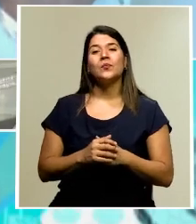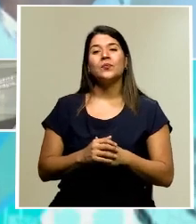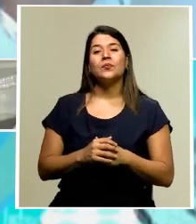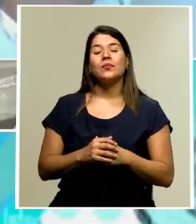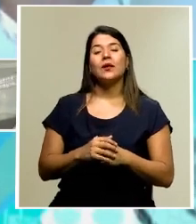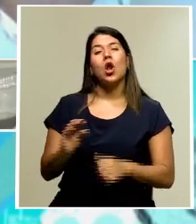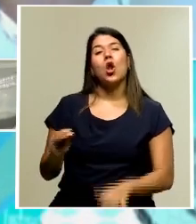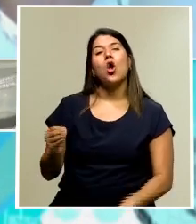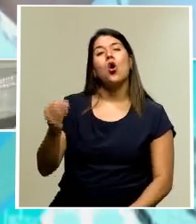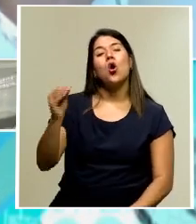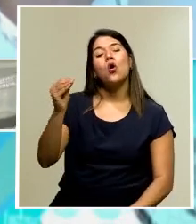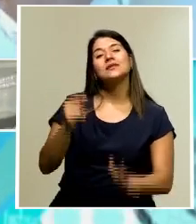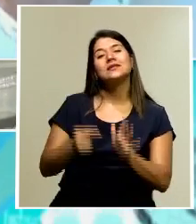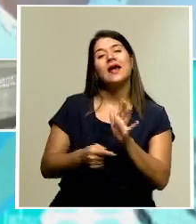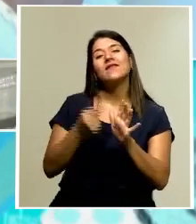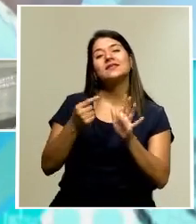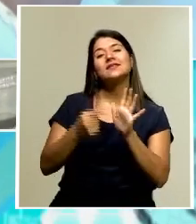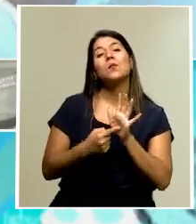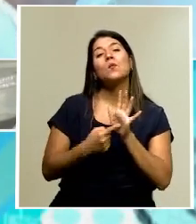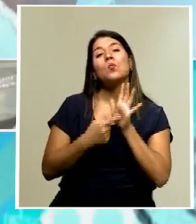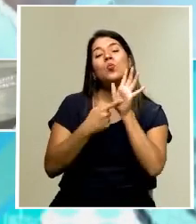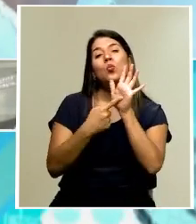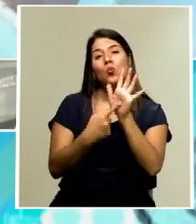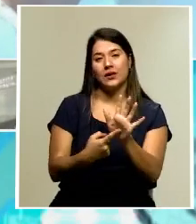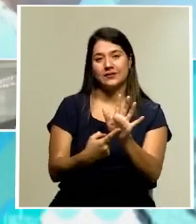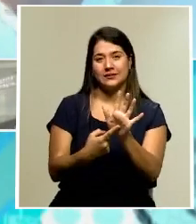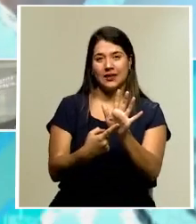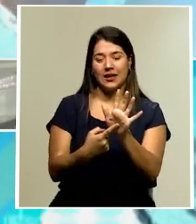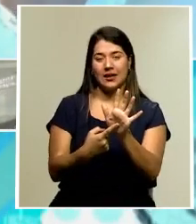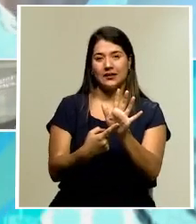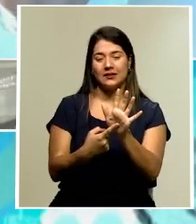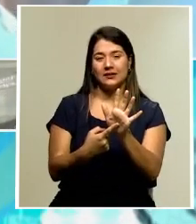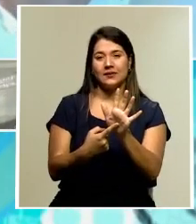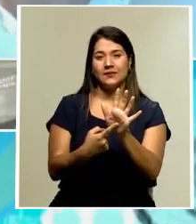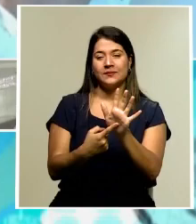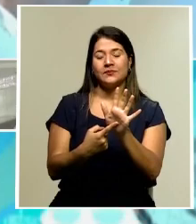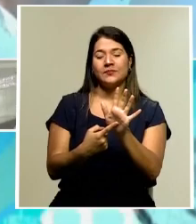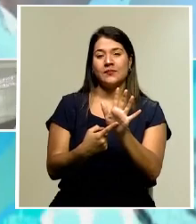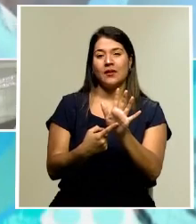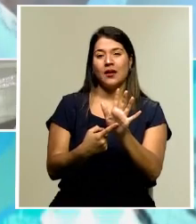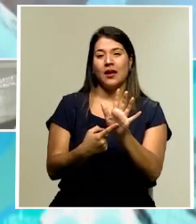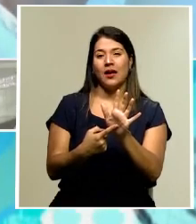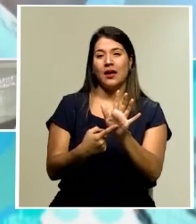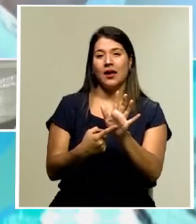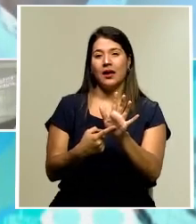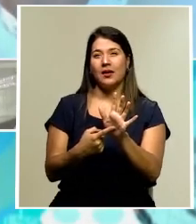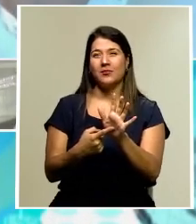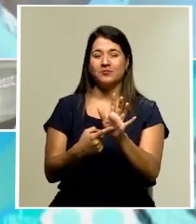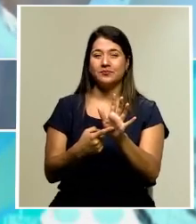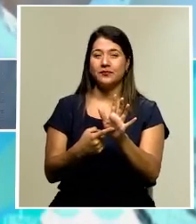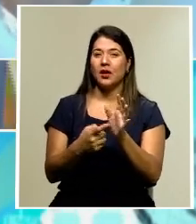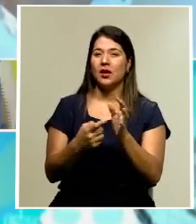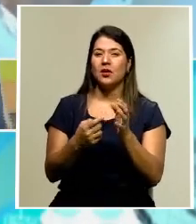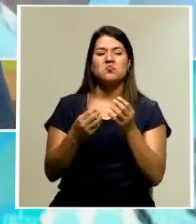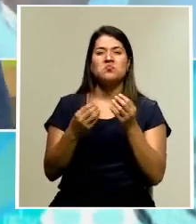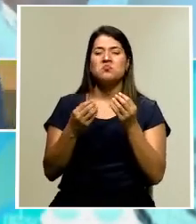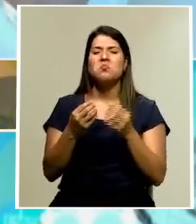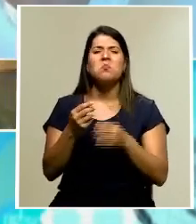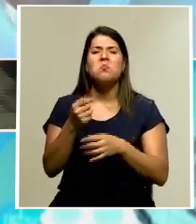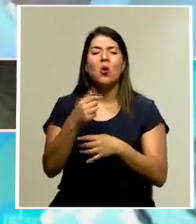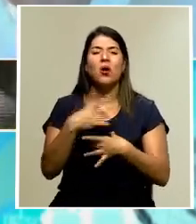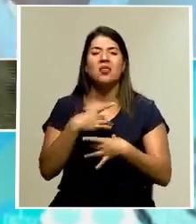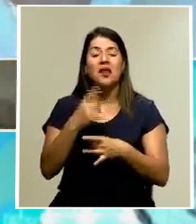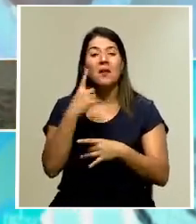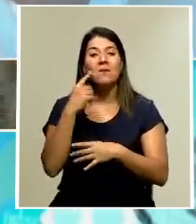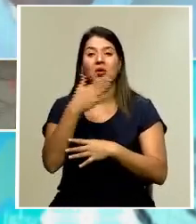la juventud tiende a mostrar los mayores niveles de abstencionismo también en Costa Rica. Entonces, de alguna